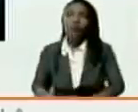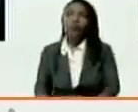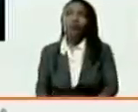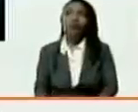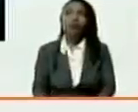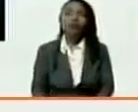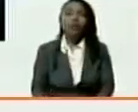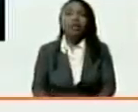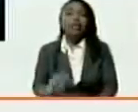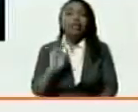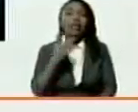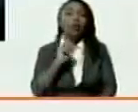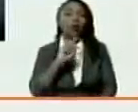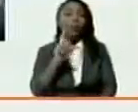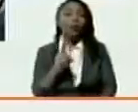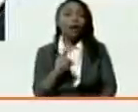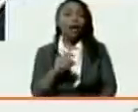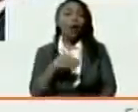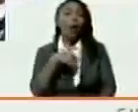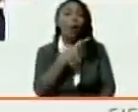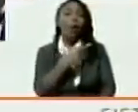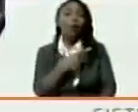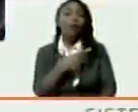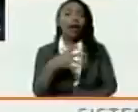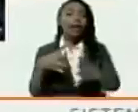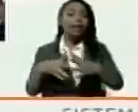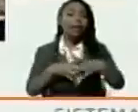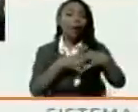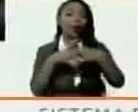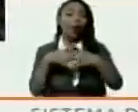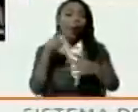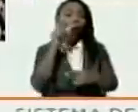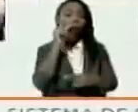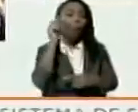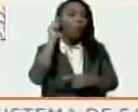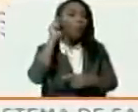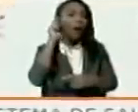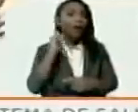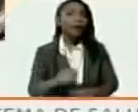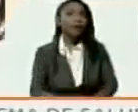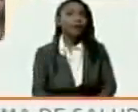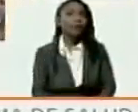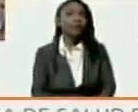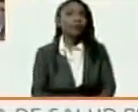La segunda pregunta la realiza por AP Estados Unidos, Fabiola Sánchez.